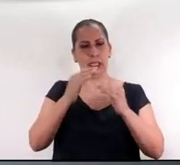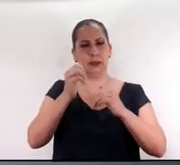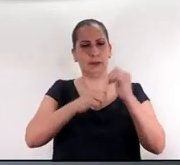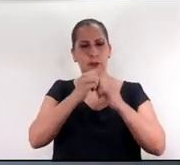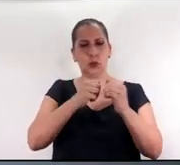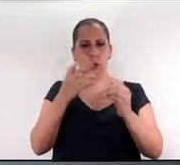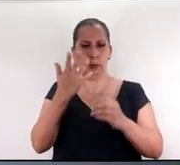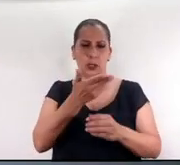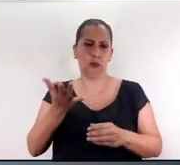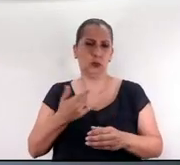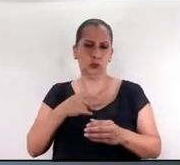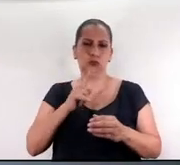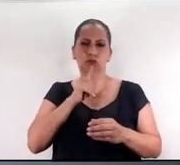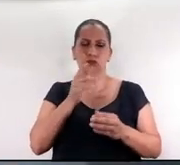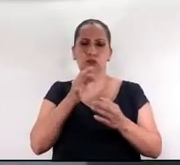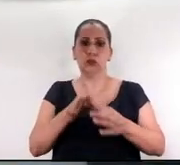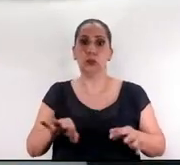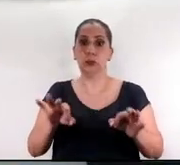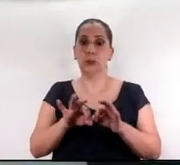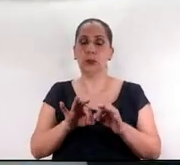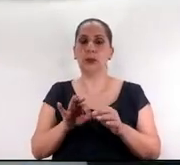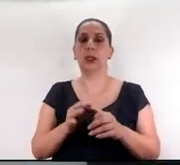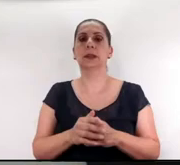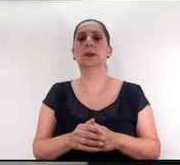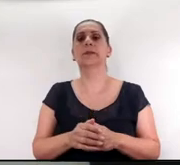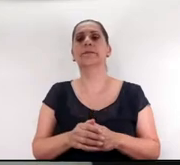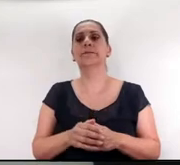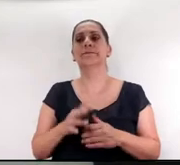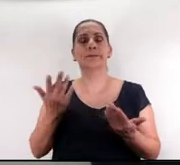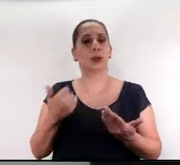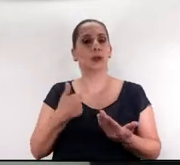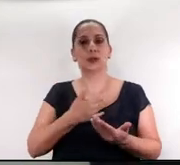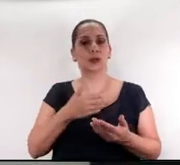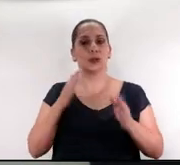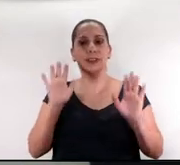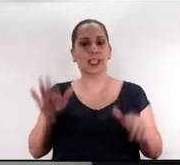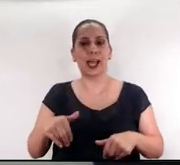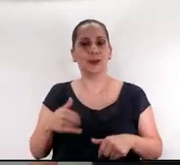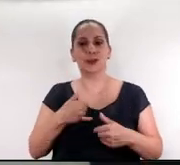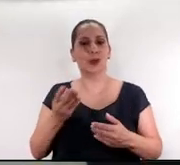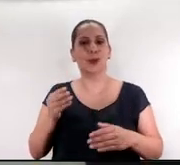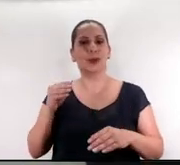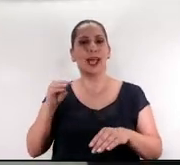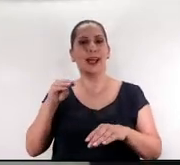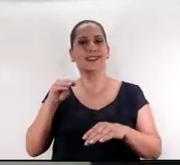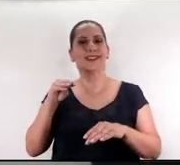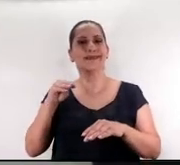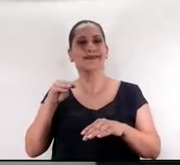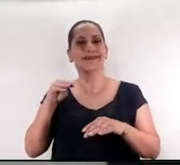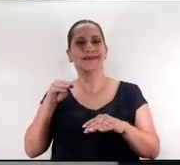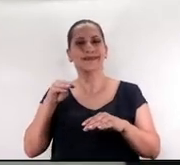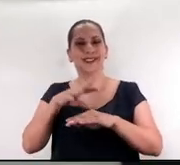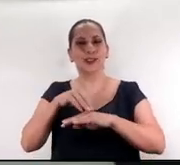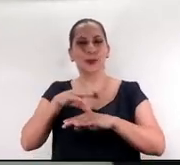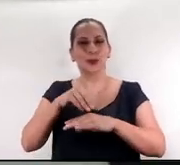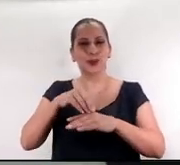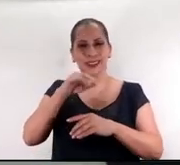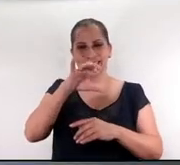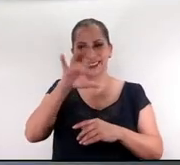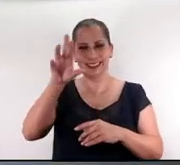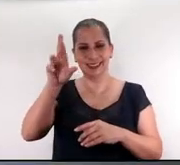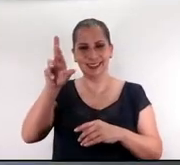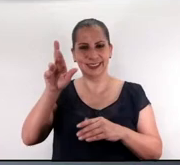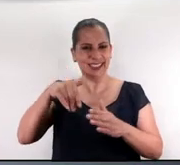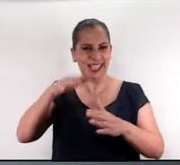para nosotros es de suma importancia abordarlo, ¿dejamos de ser la Suiza centroamericana, don Rodolfo?